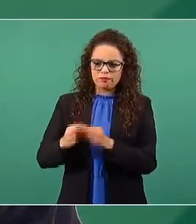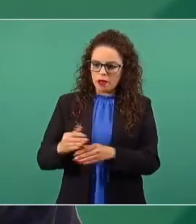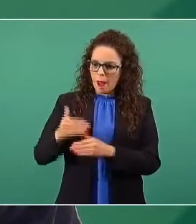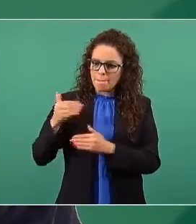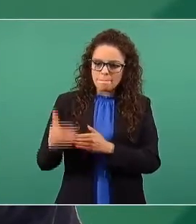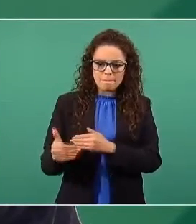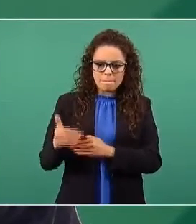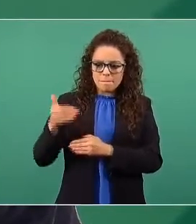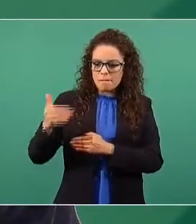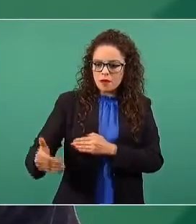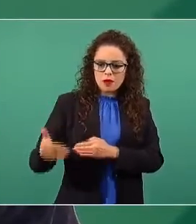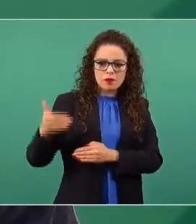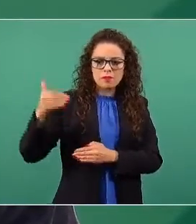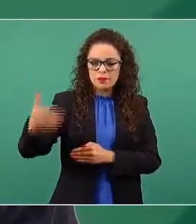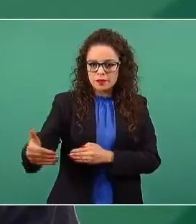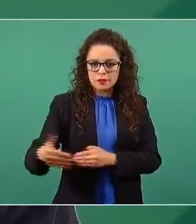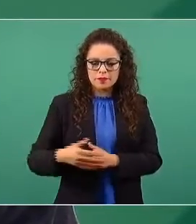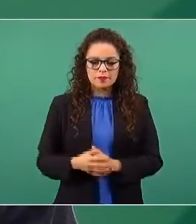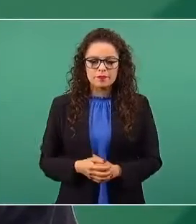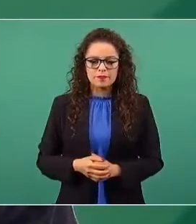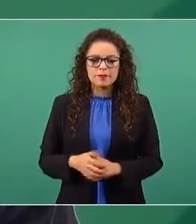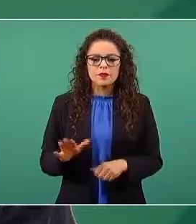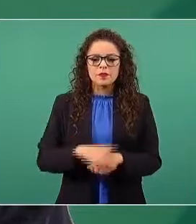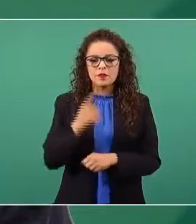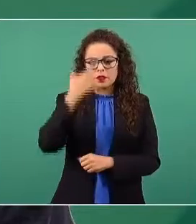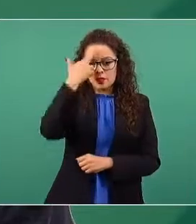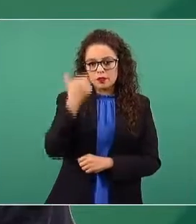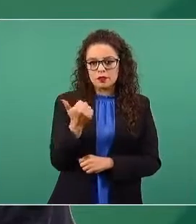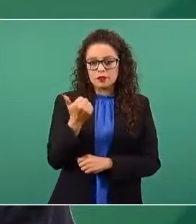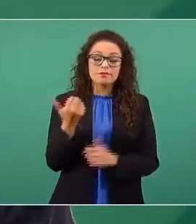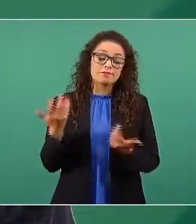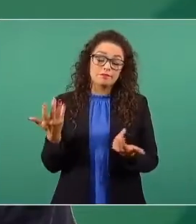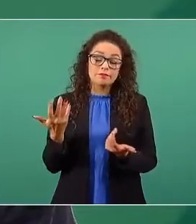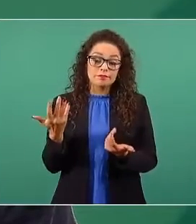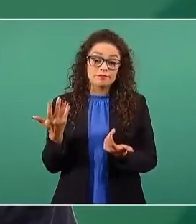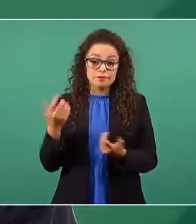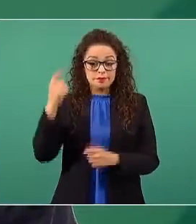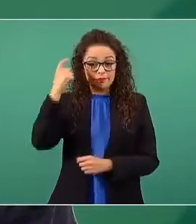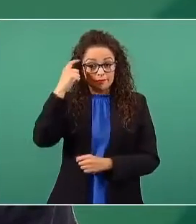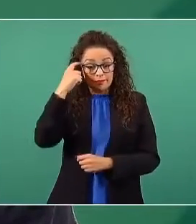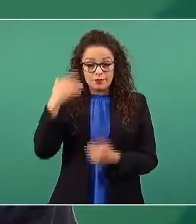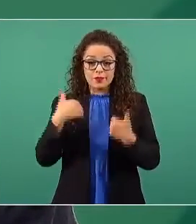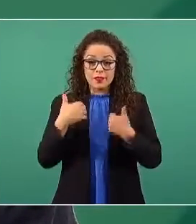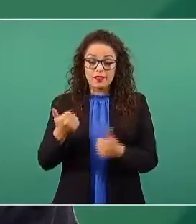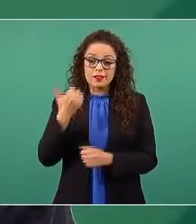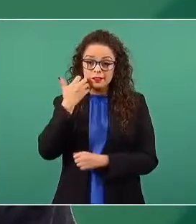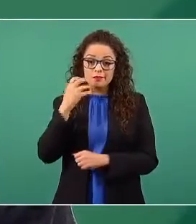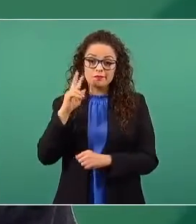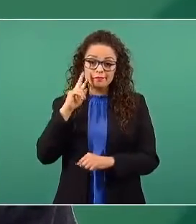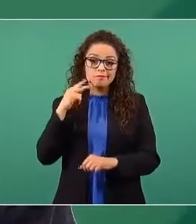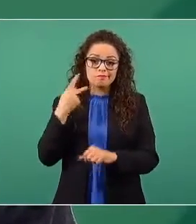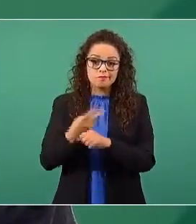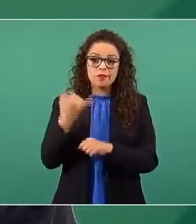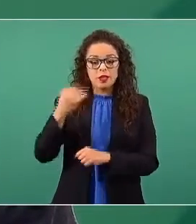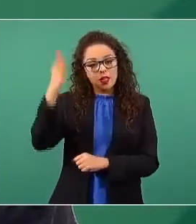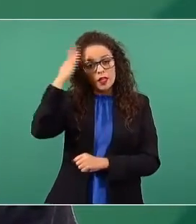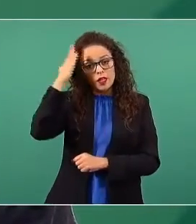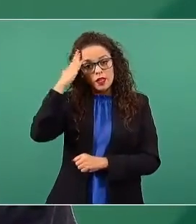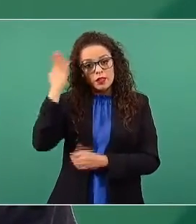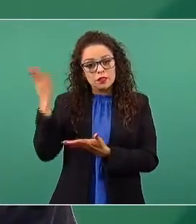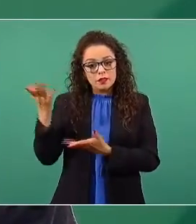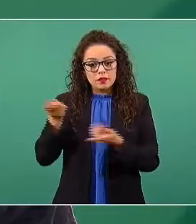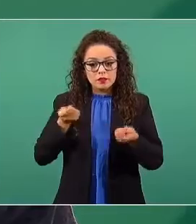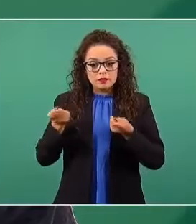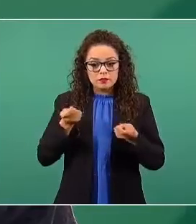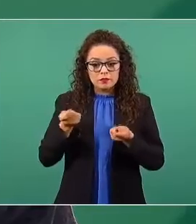la razón principal es la voluntad de hacerlo y la persona líder que tuvo a